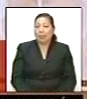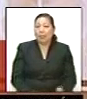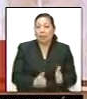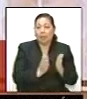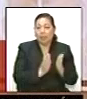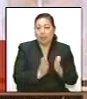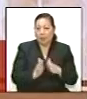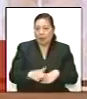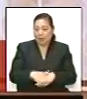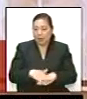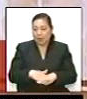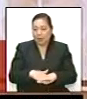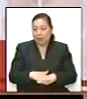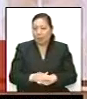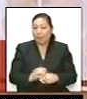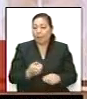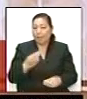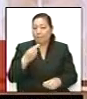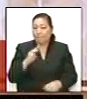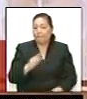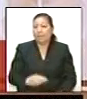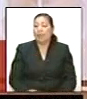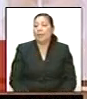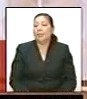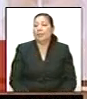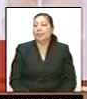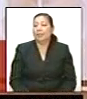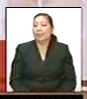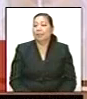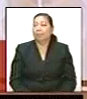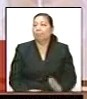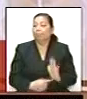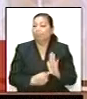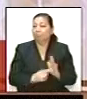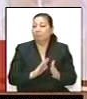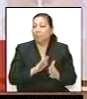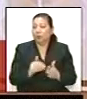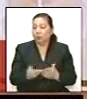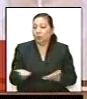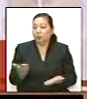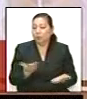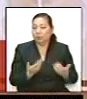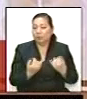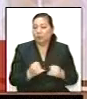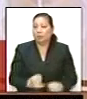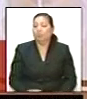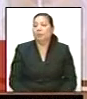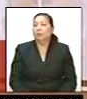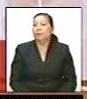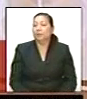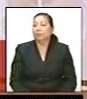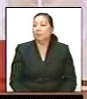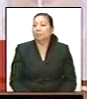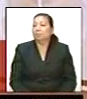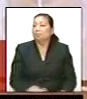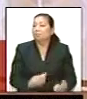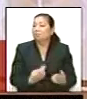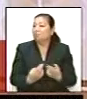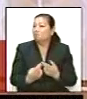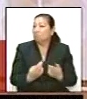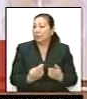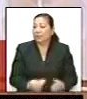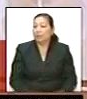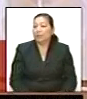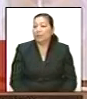Nacional de Relaciones Exteriores de México. Están presentes en el foro. Y en relación a,